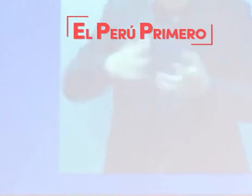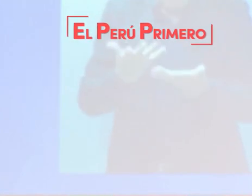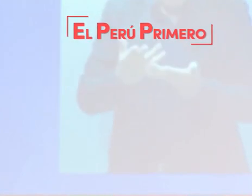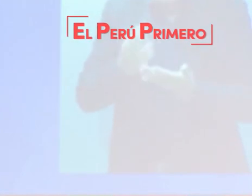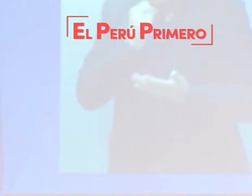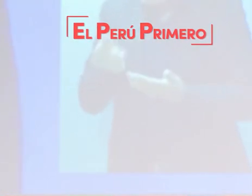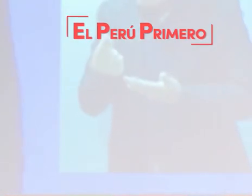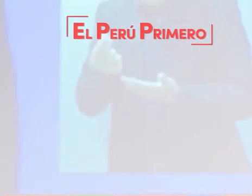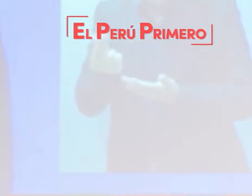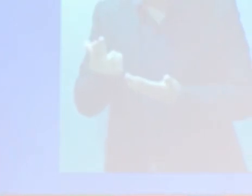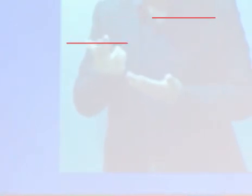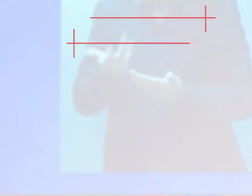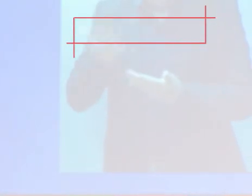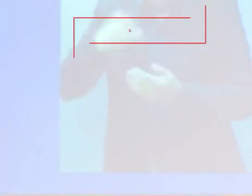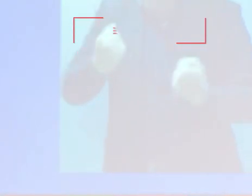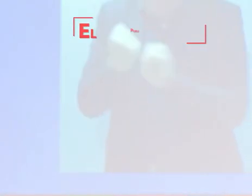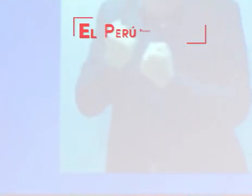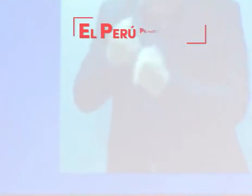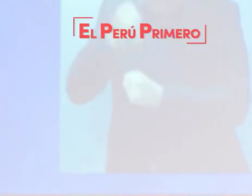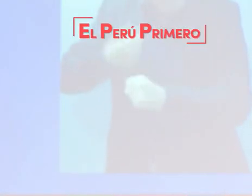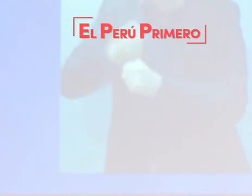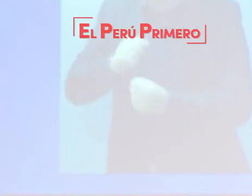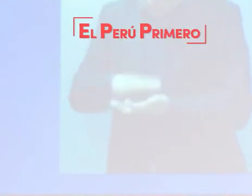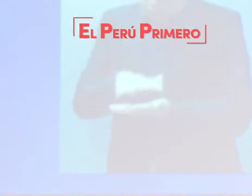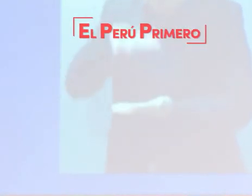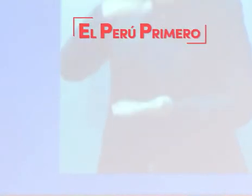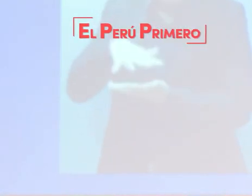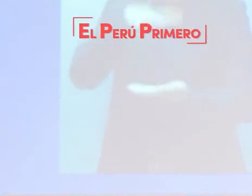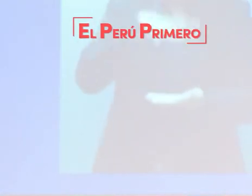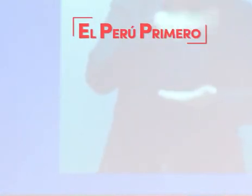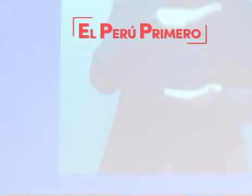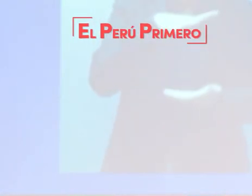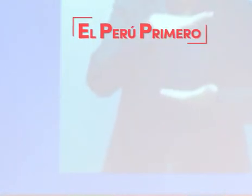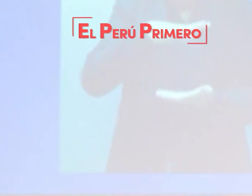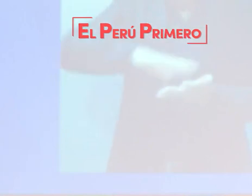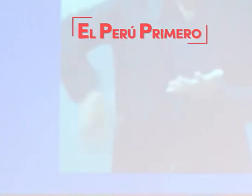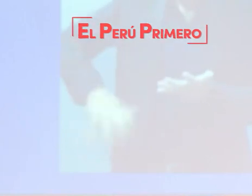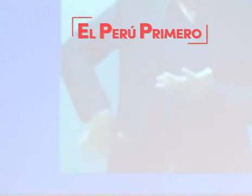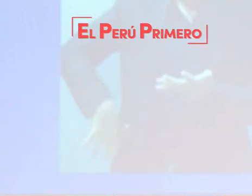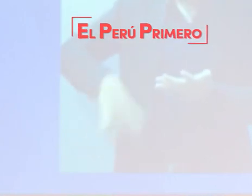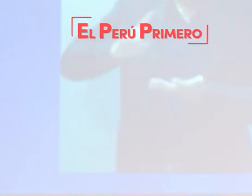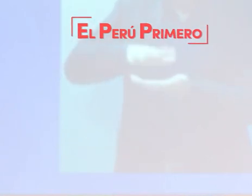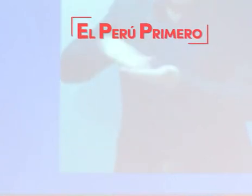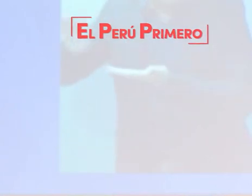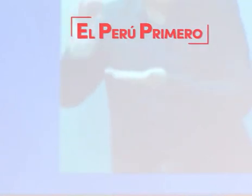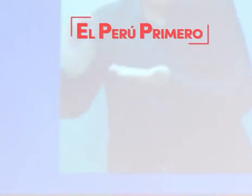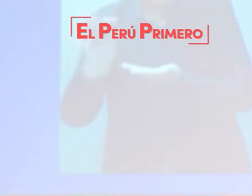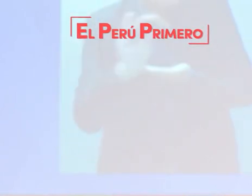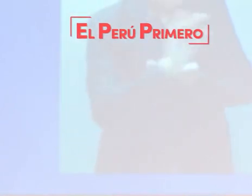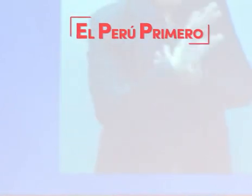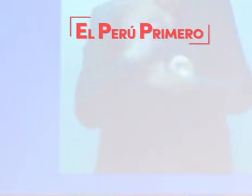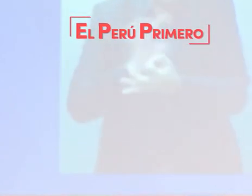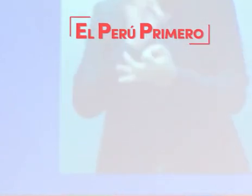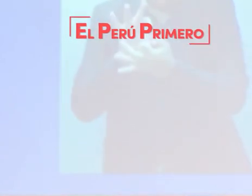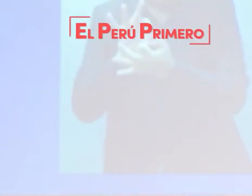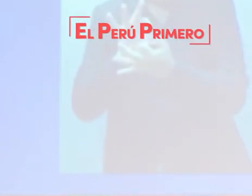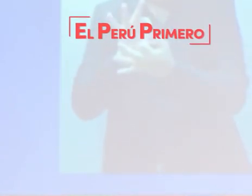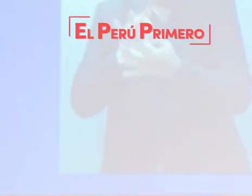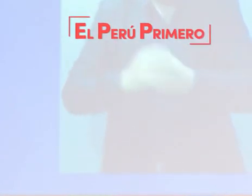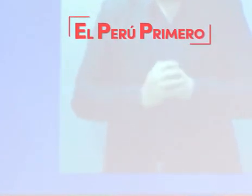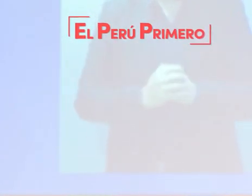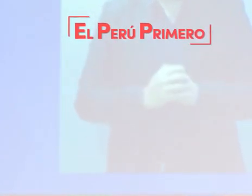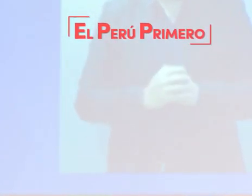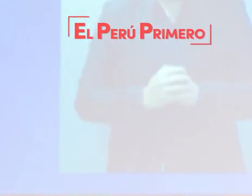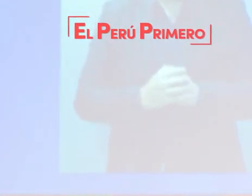que tenemos sean bien administrados y sean bien gastados. Y es por eso que le